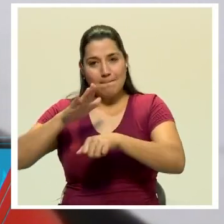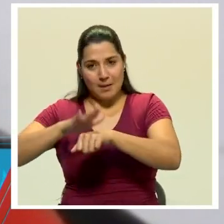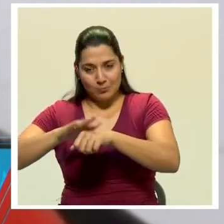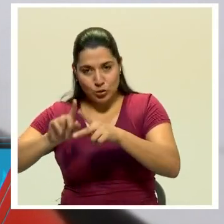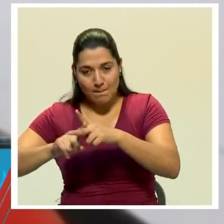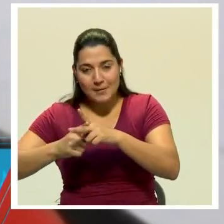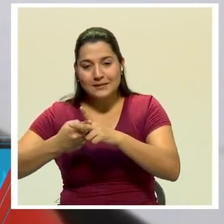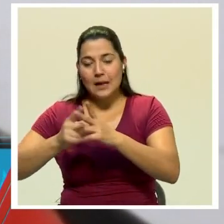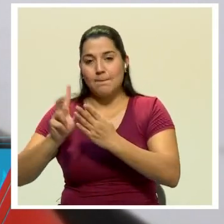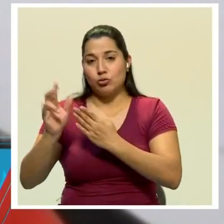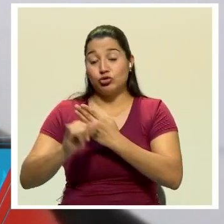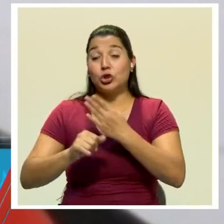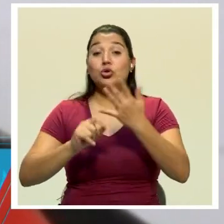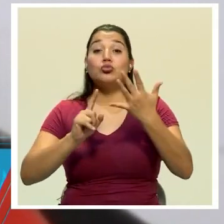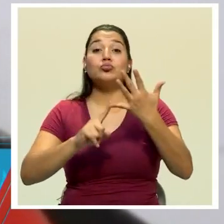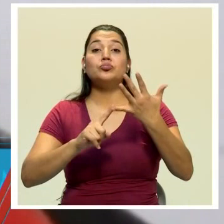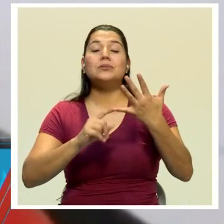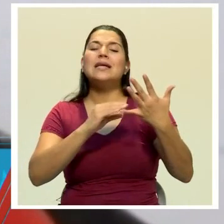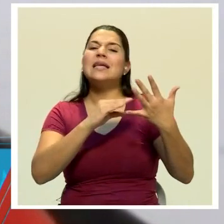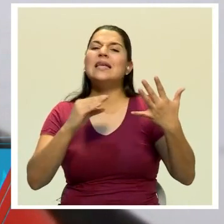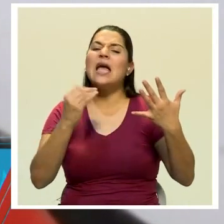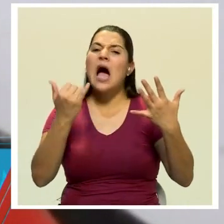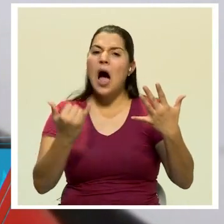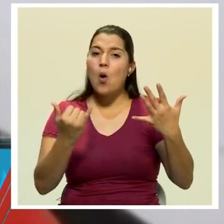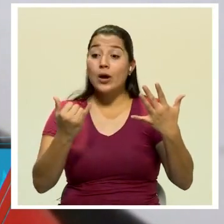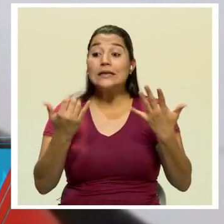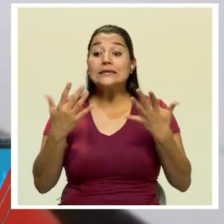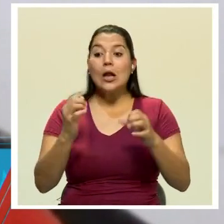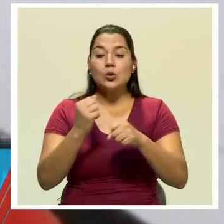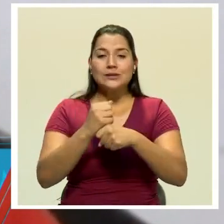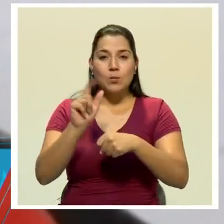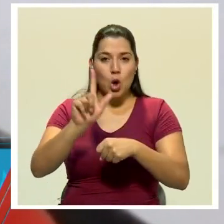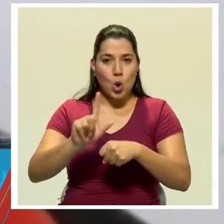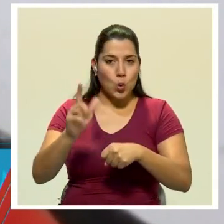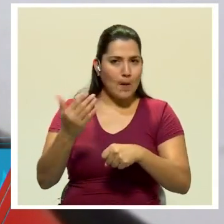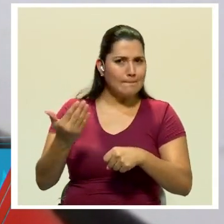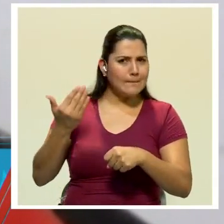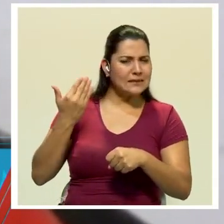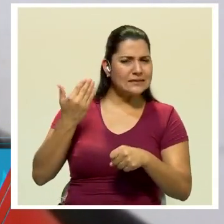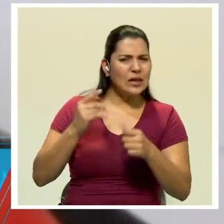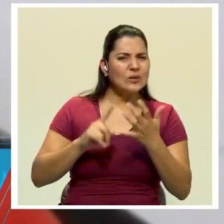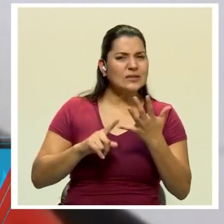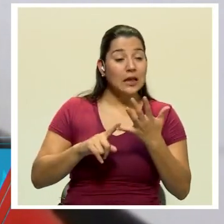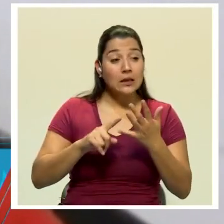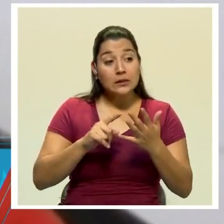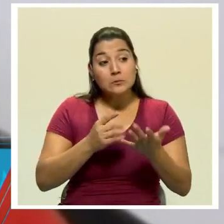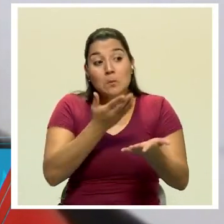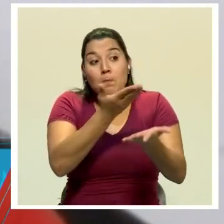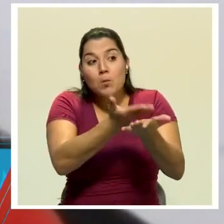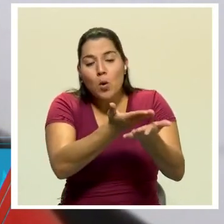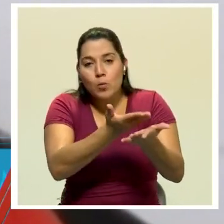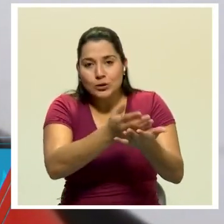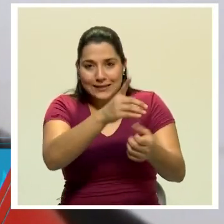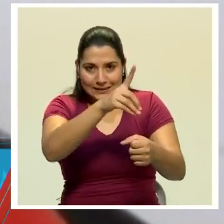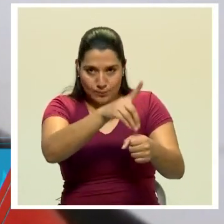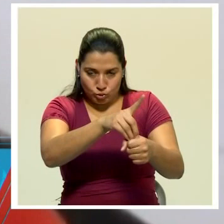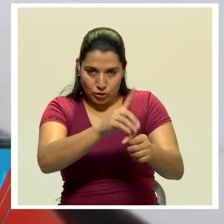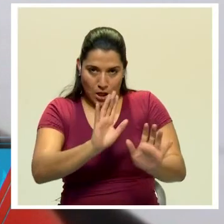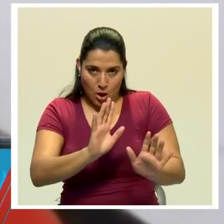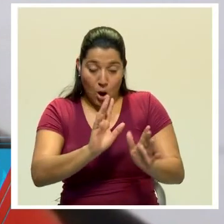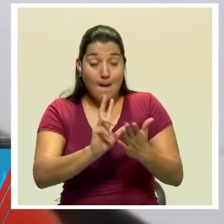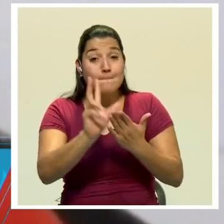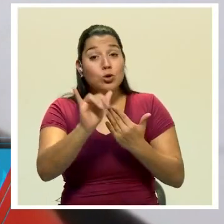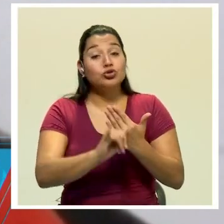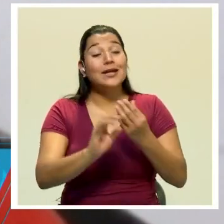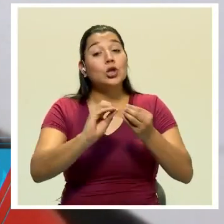es precisamente lo que hicimos el lunes pasado, que es poner a consideración de los señores diputados el proyecto